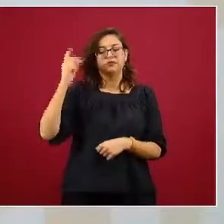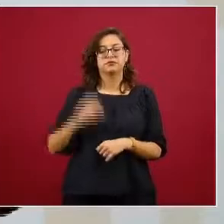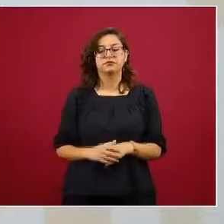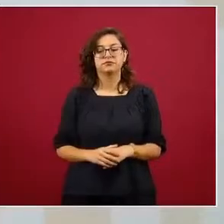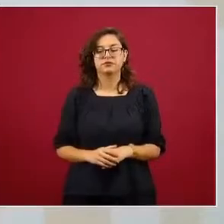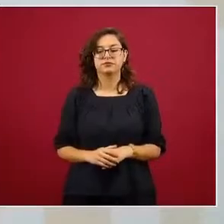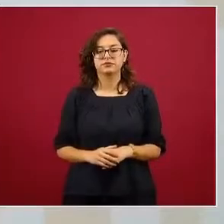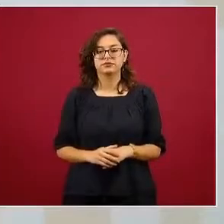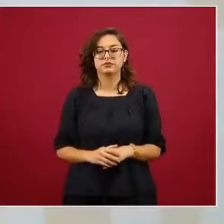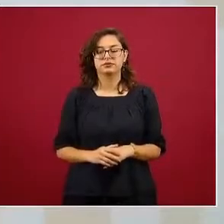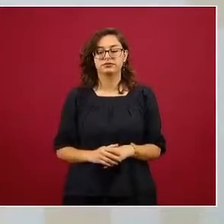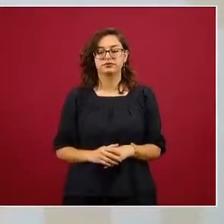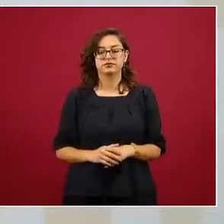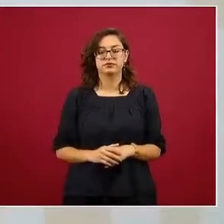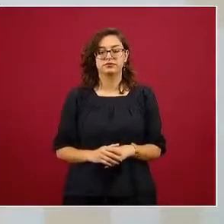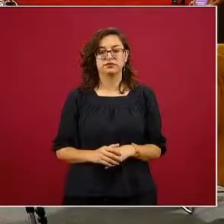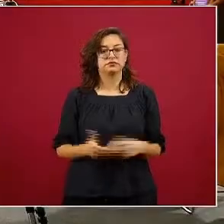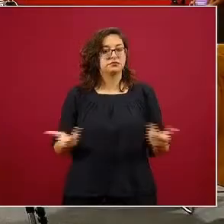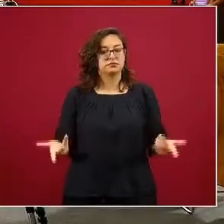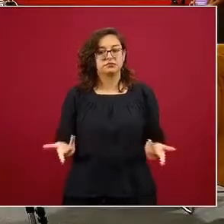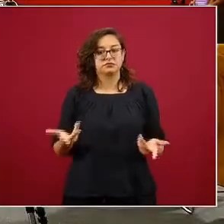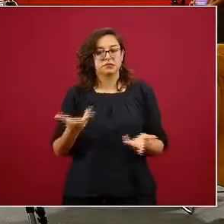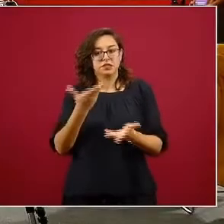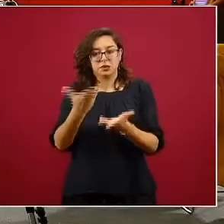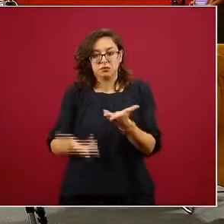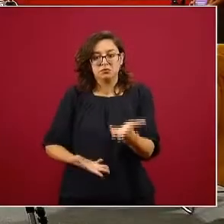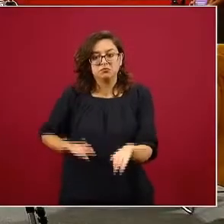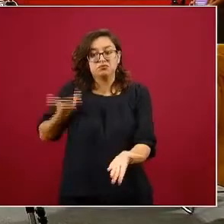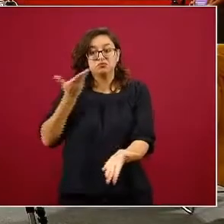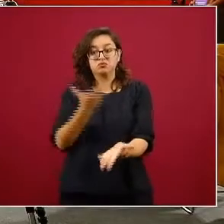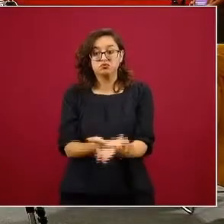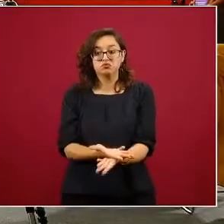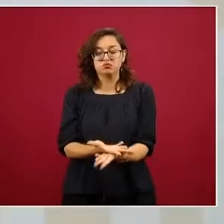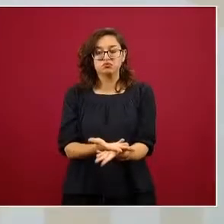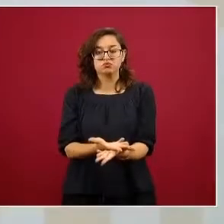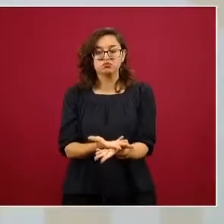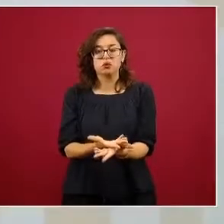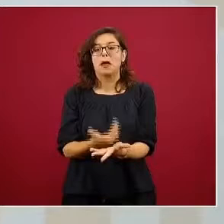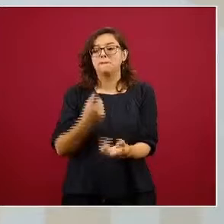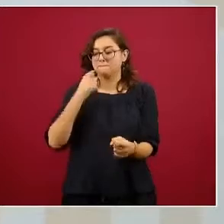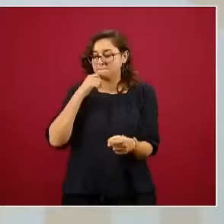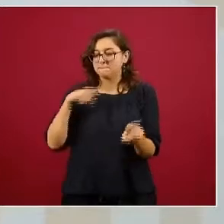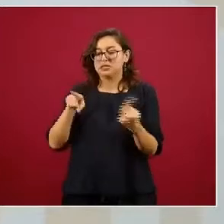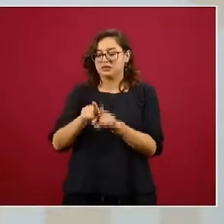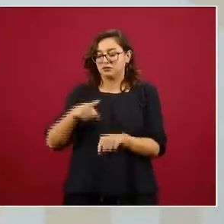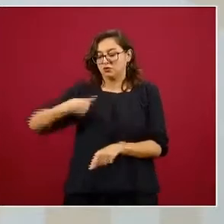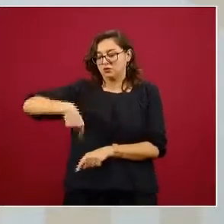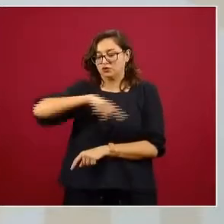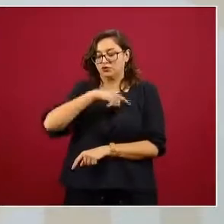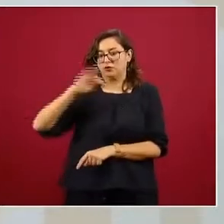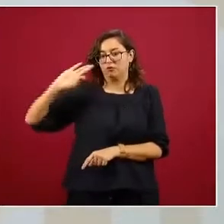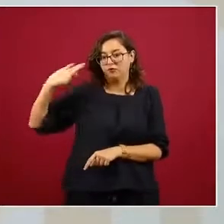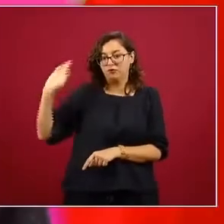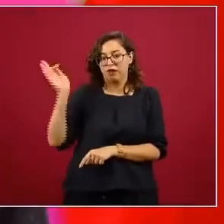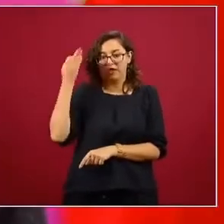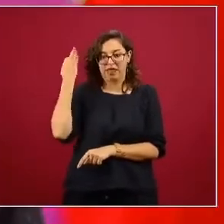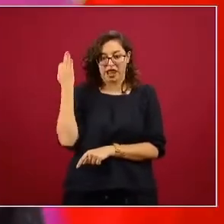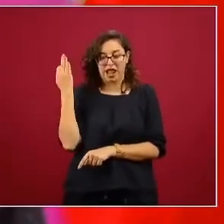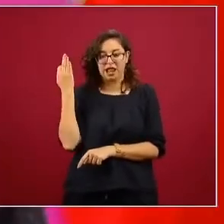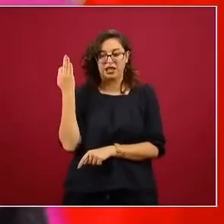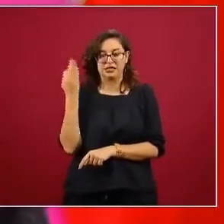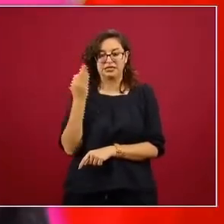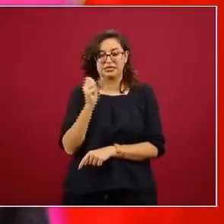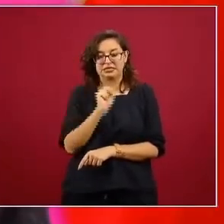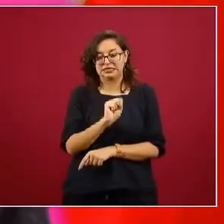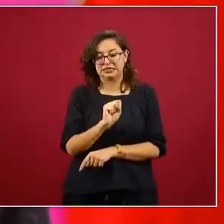planteó con los miembros de CONAGO, con los gobernadores, y nos planteó a nosotros en el gobierno federal, específicamente